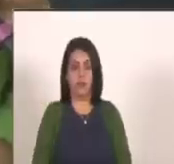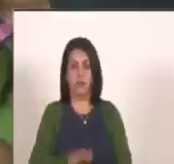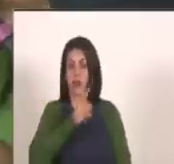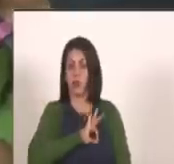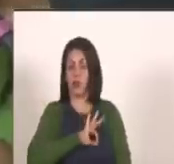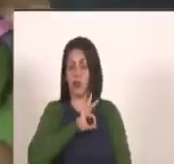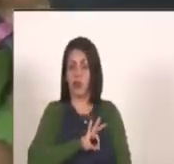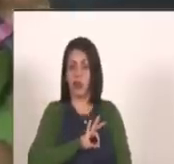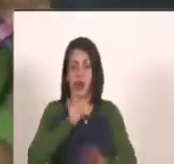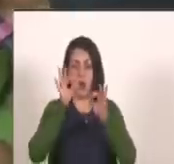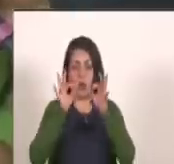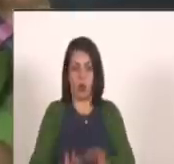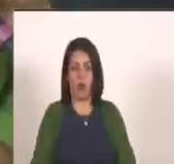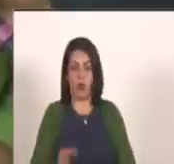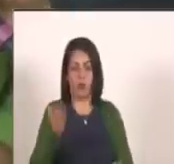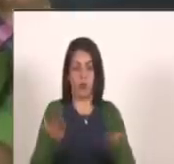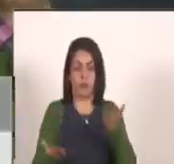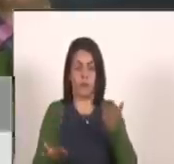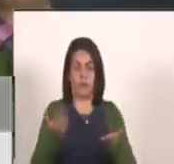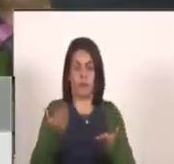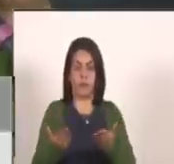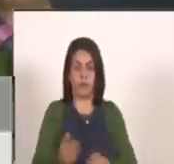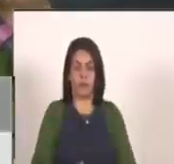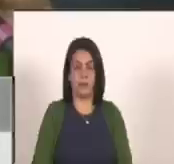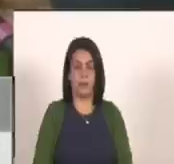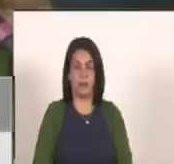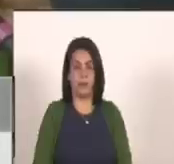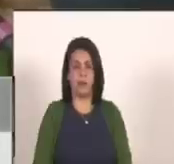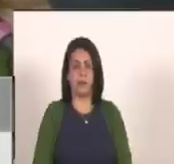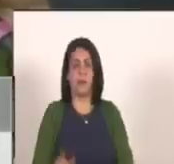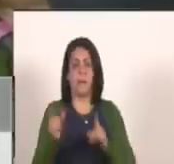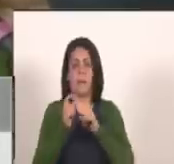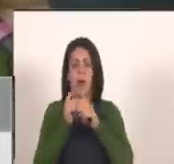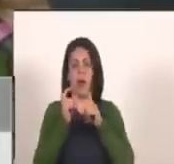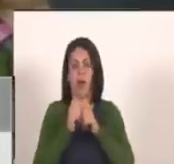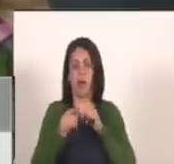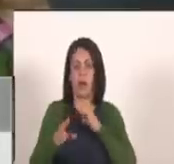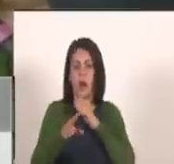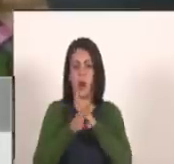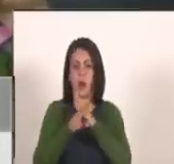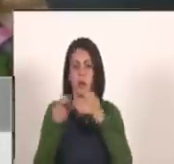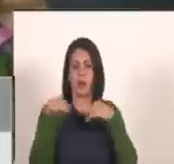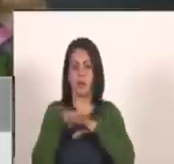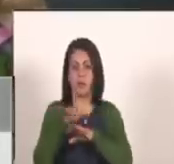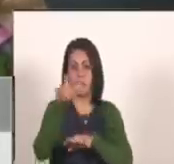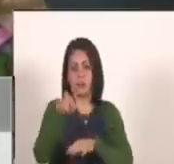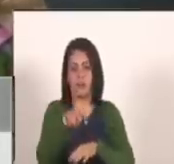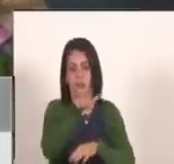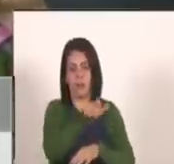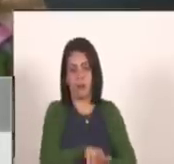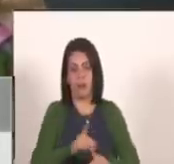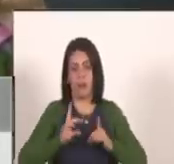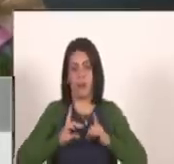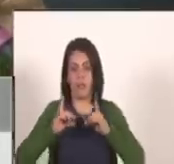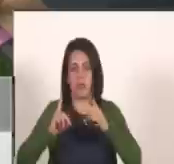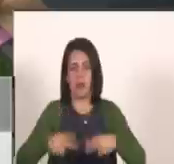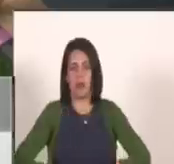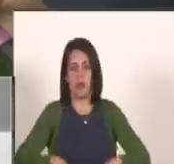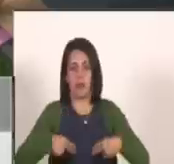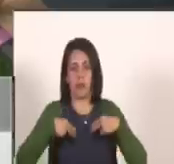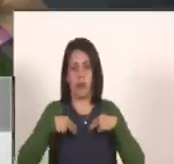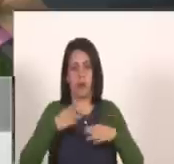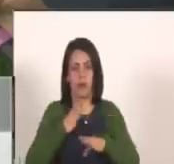una sociedad justa y equitativa. Tales expresiones atentan contra la integridad, contra la dignidad